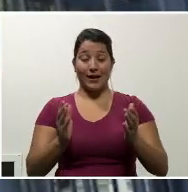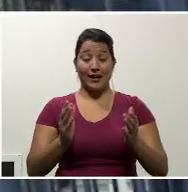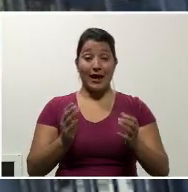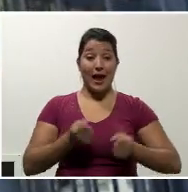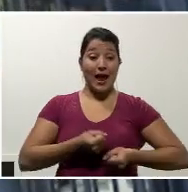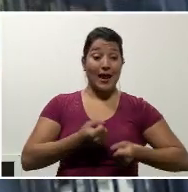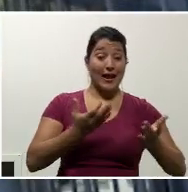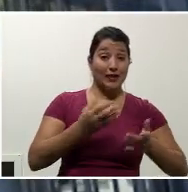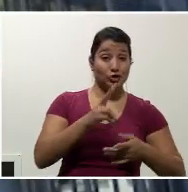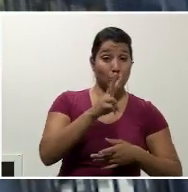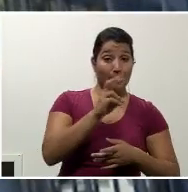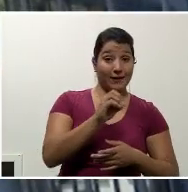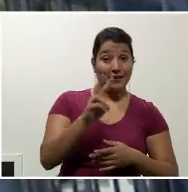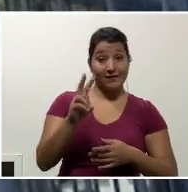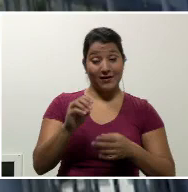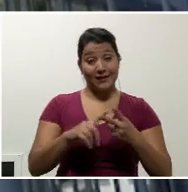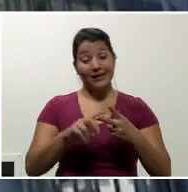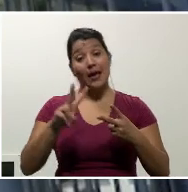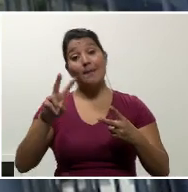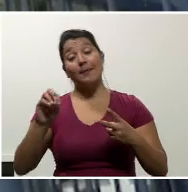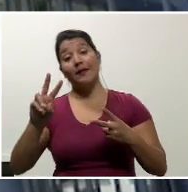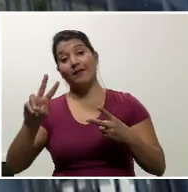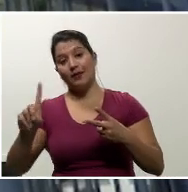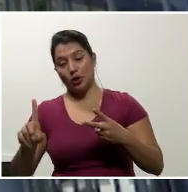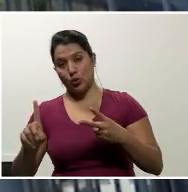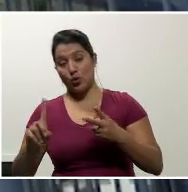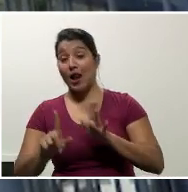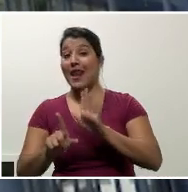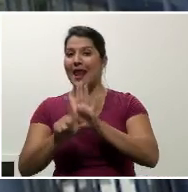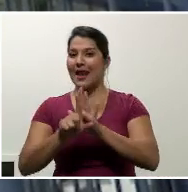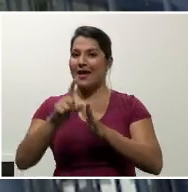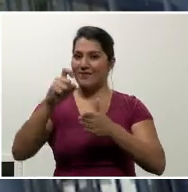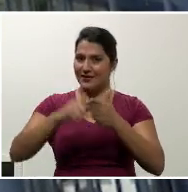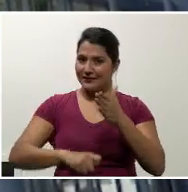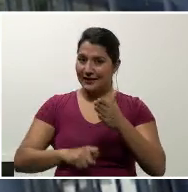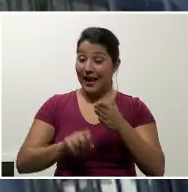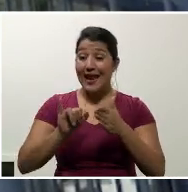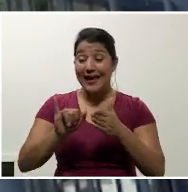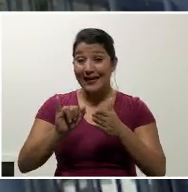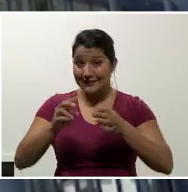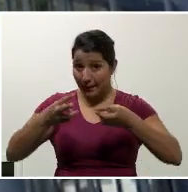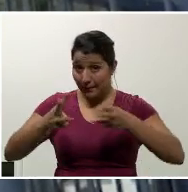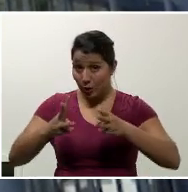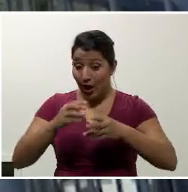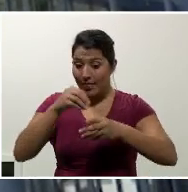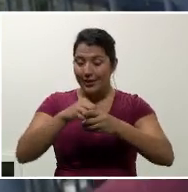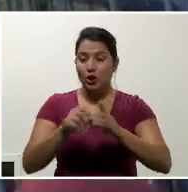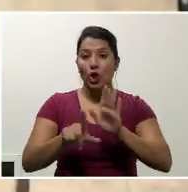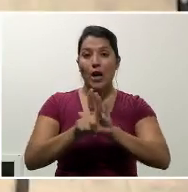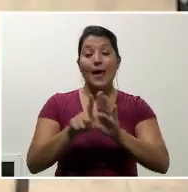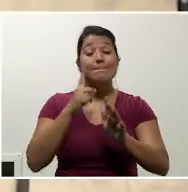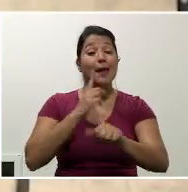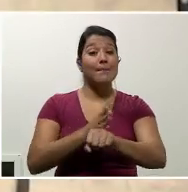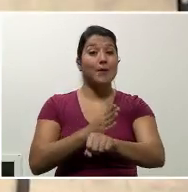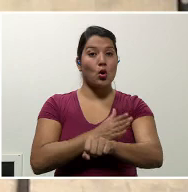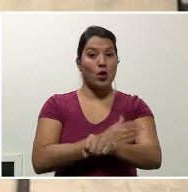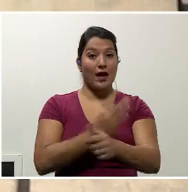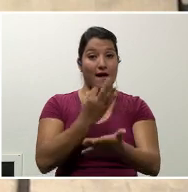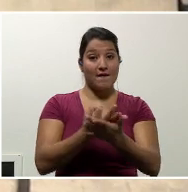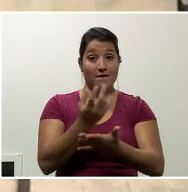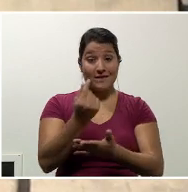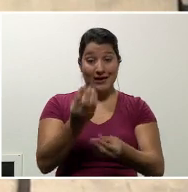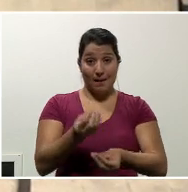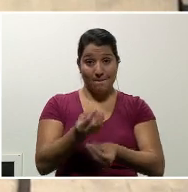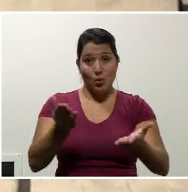del 2020 como del 2021. La regla fiscal es un mecanismo incluido en la Ley de Fortalecimiento de las Finanzas Públicas